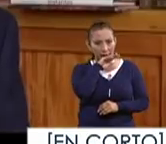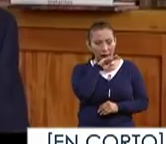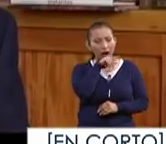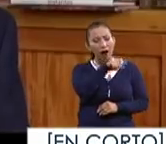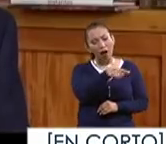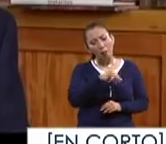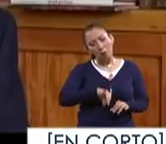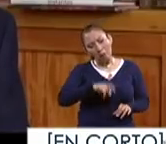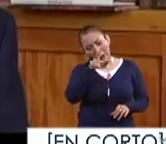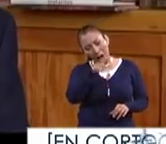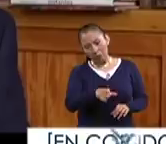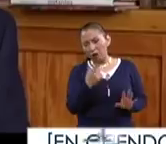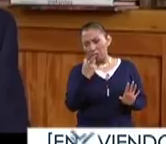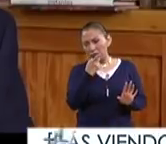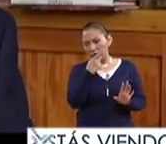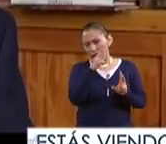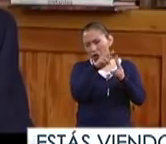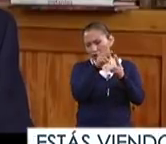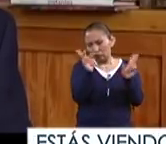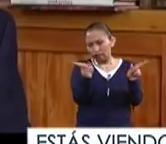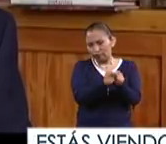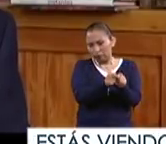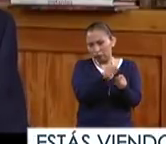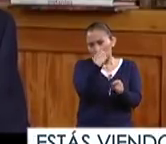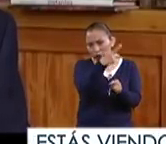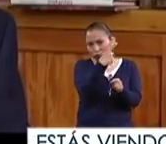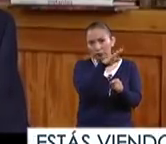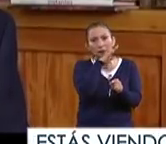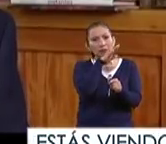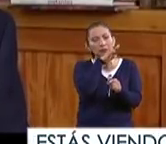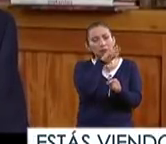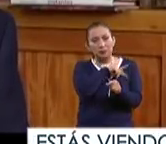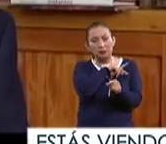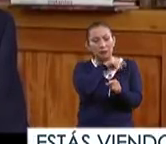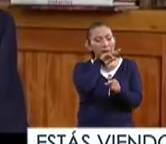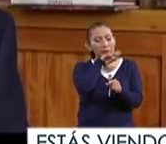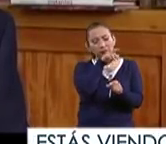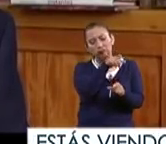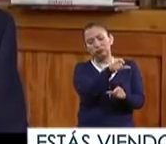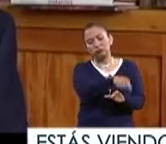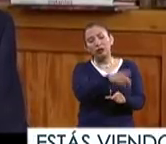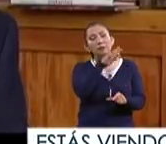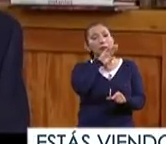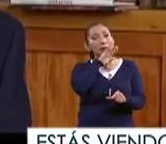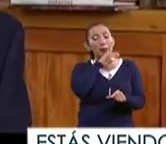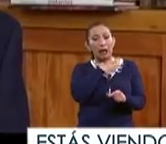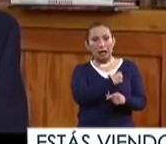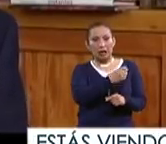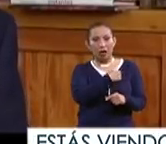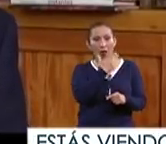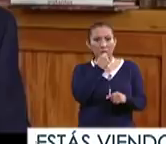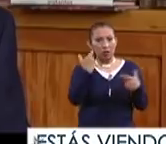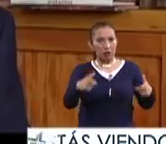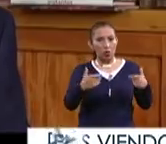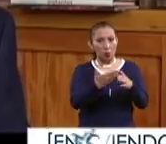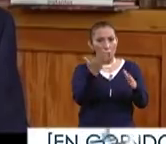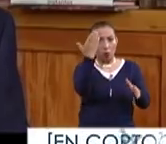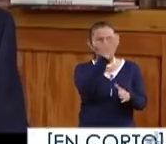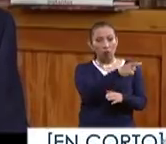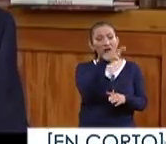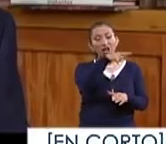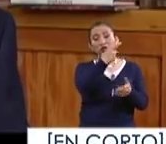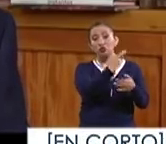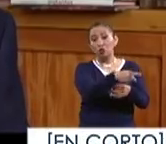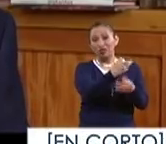es muy interesante, voy a decir dos cosas muy breves acerca de ellos. Mi madre fue hija de un hacendado al que